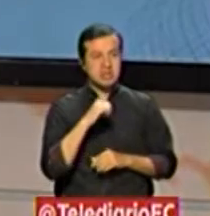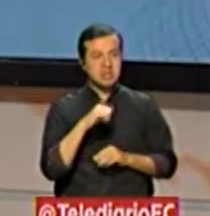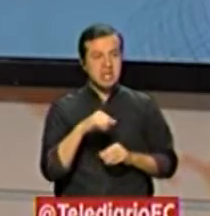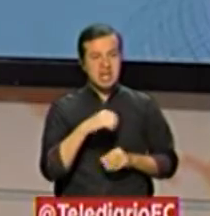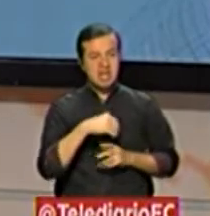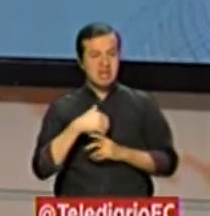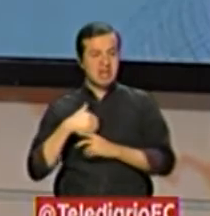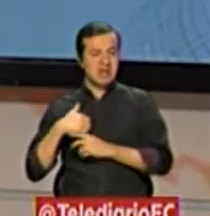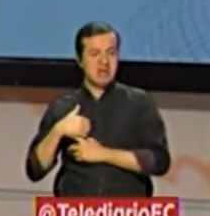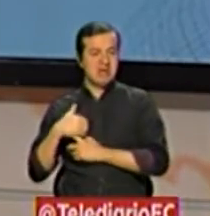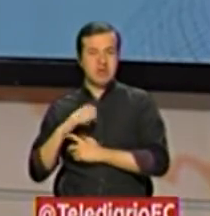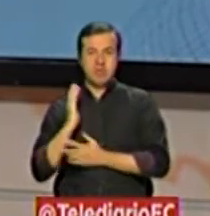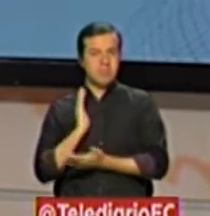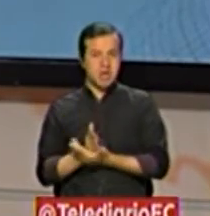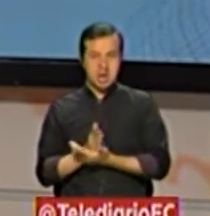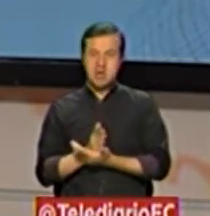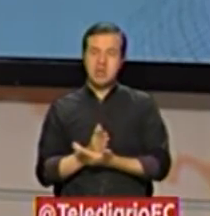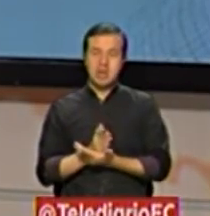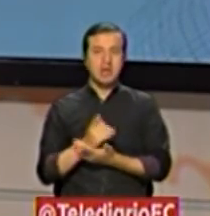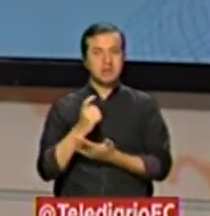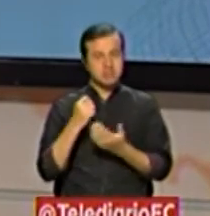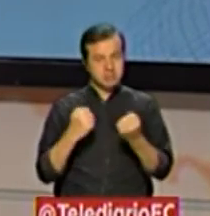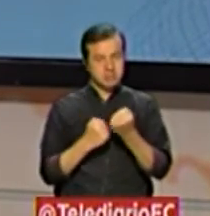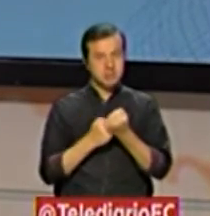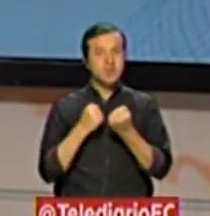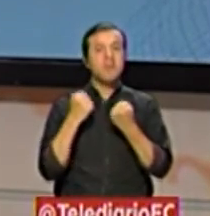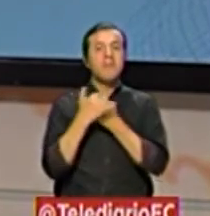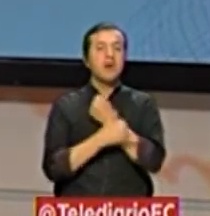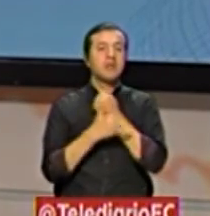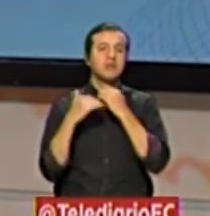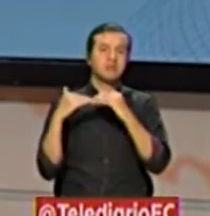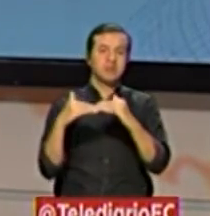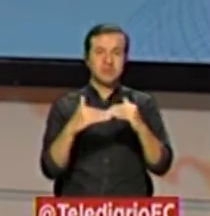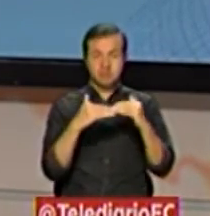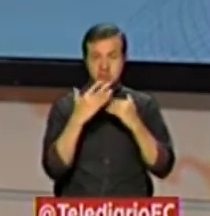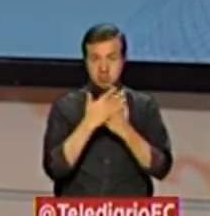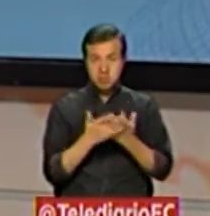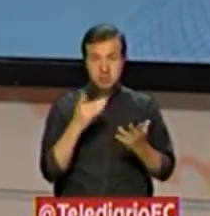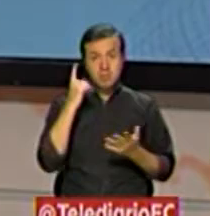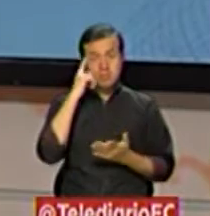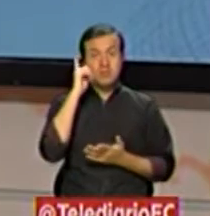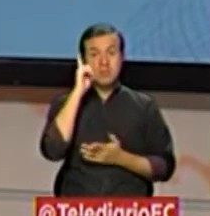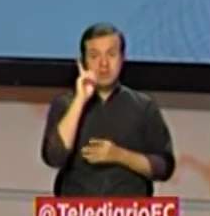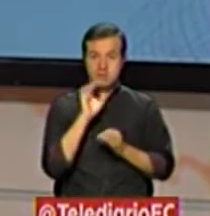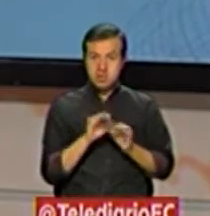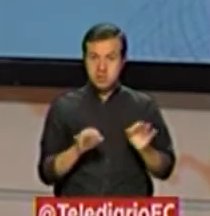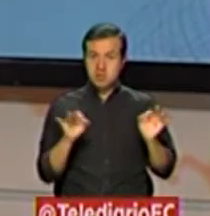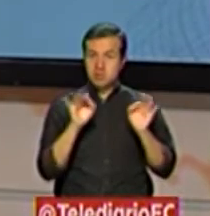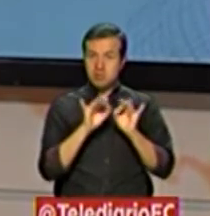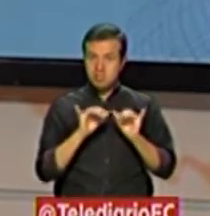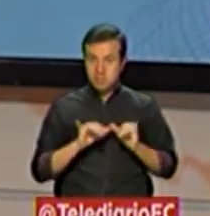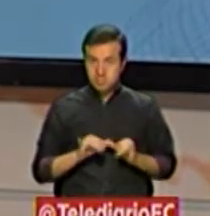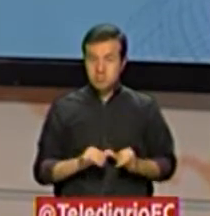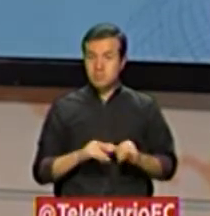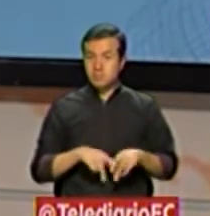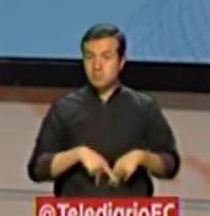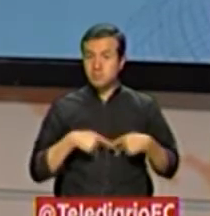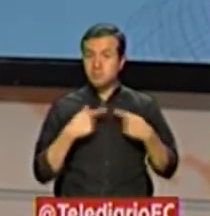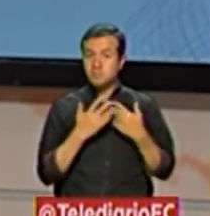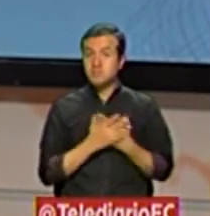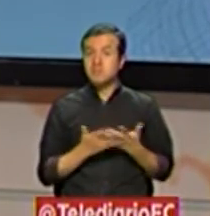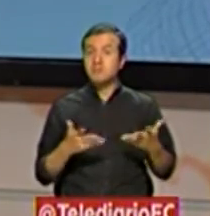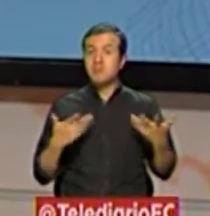mezquinas en la política, no aportaremos a construir un país democrático. Y ese yo creo que es la línea que se siente y se vive dentro de